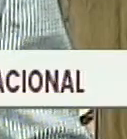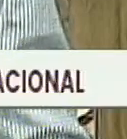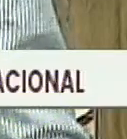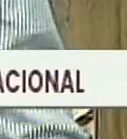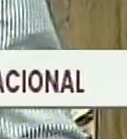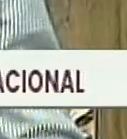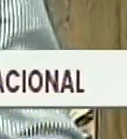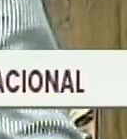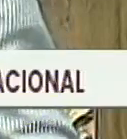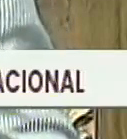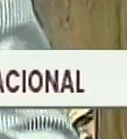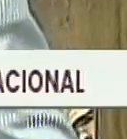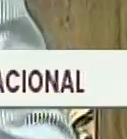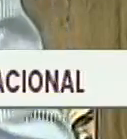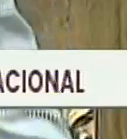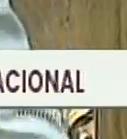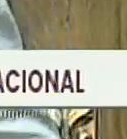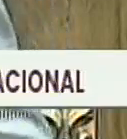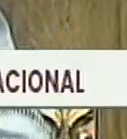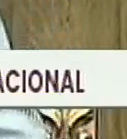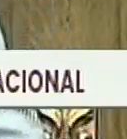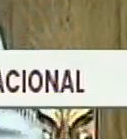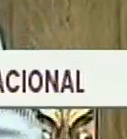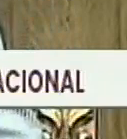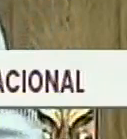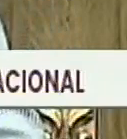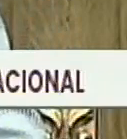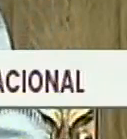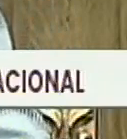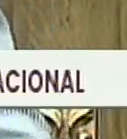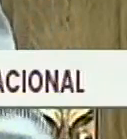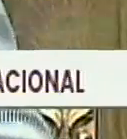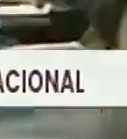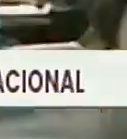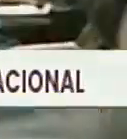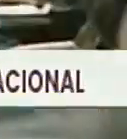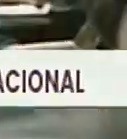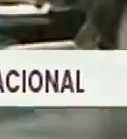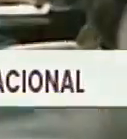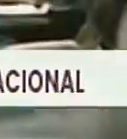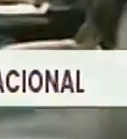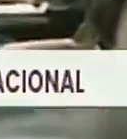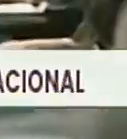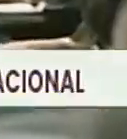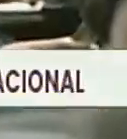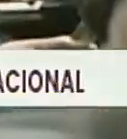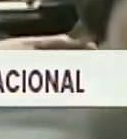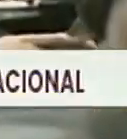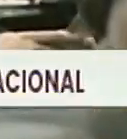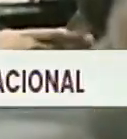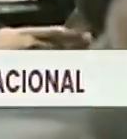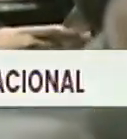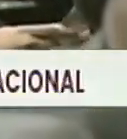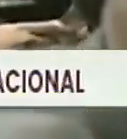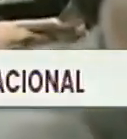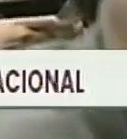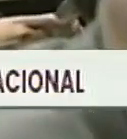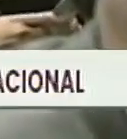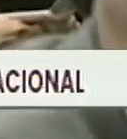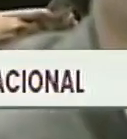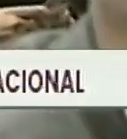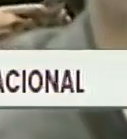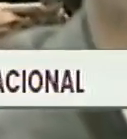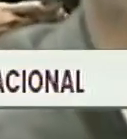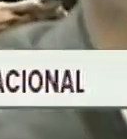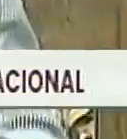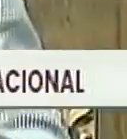próximas elecciones presidenciales, elija en votaciones libres a la próxima